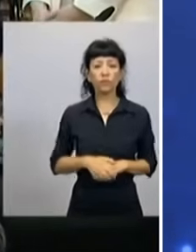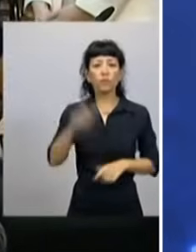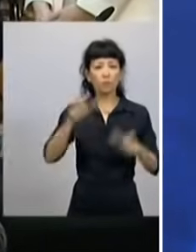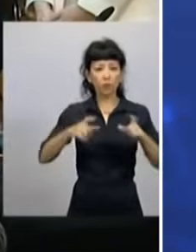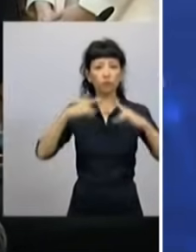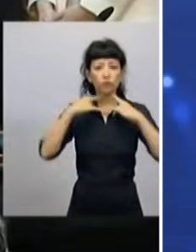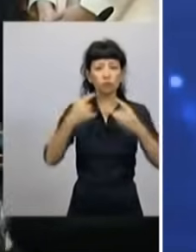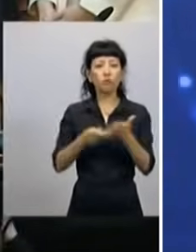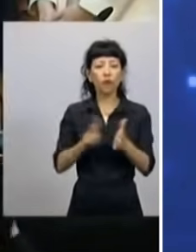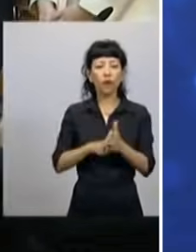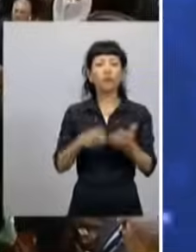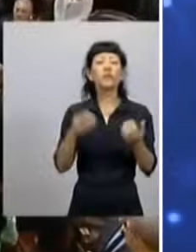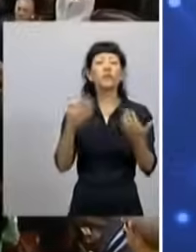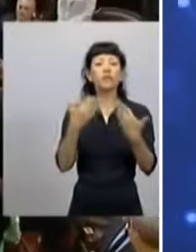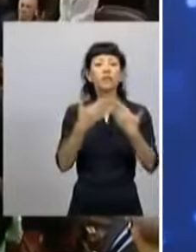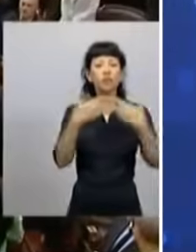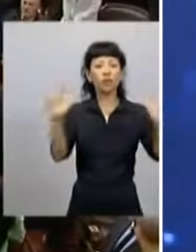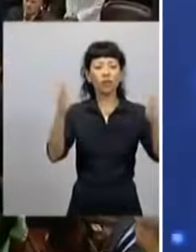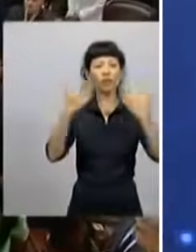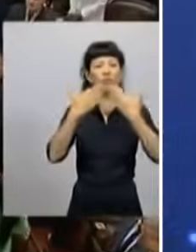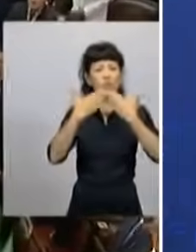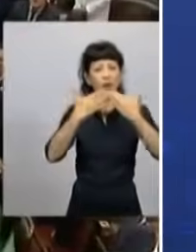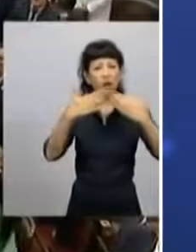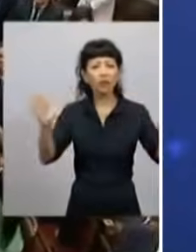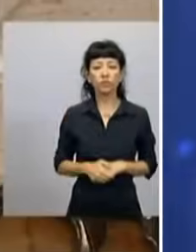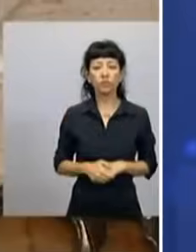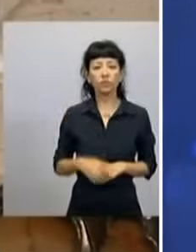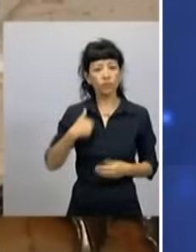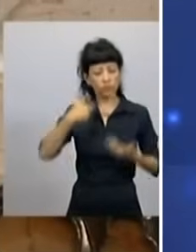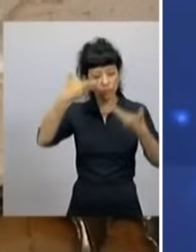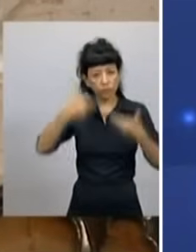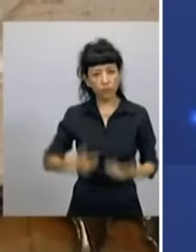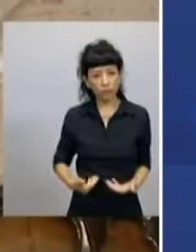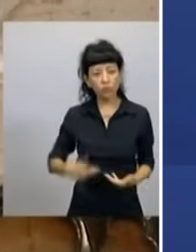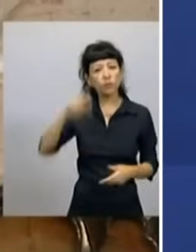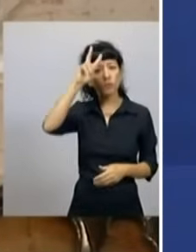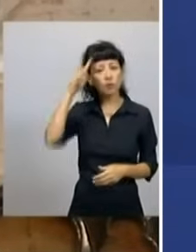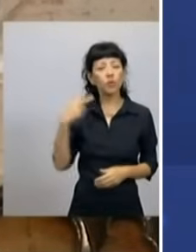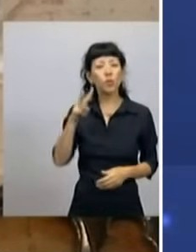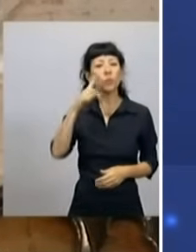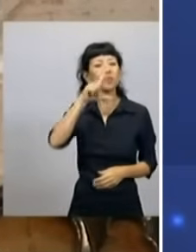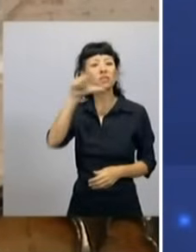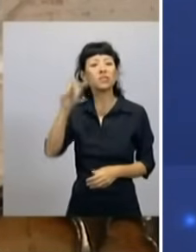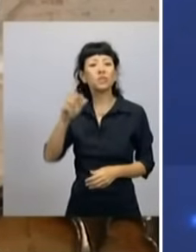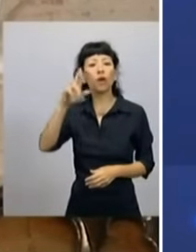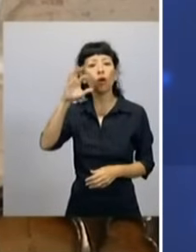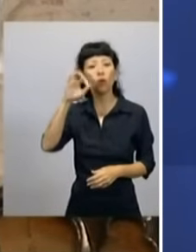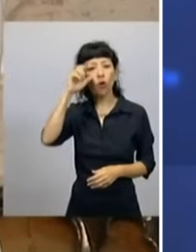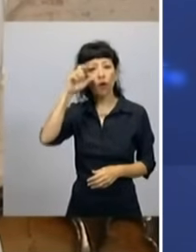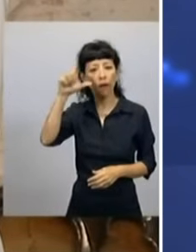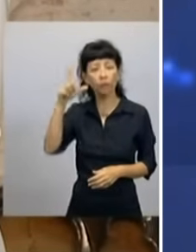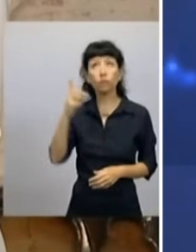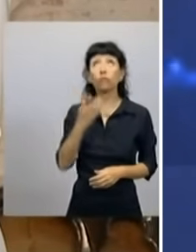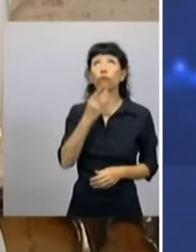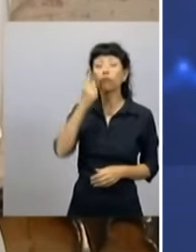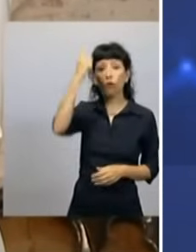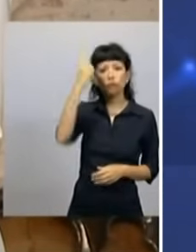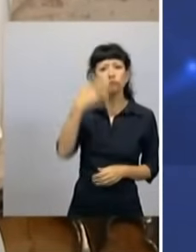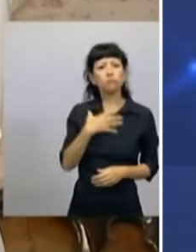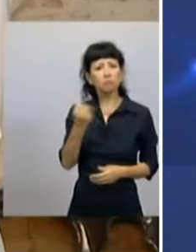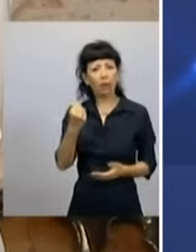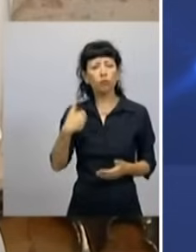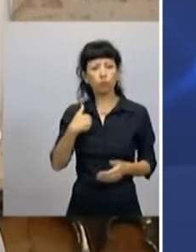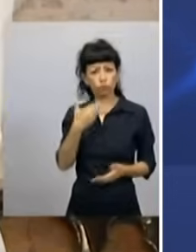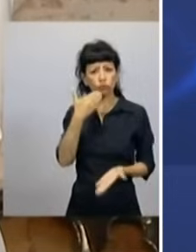respuesta. Y lo otro es la implementación política de estas medidas. ¿Cómo va a ser Milei para reunir los